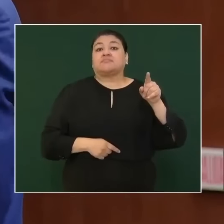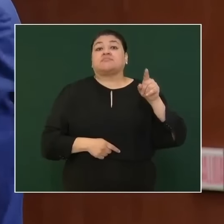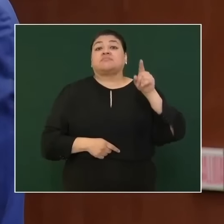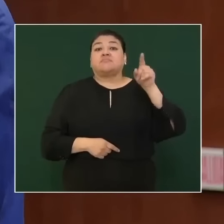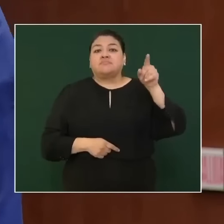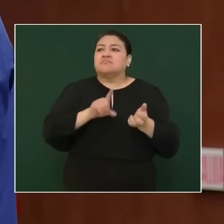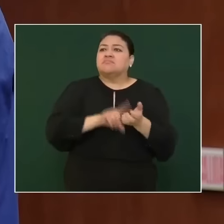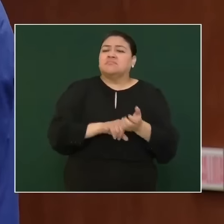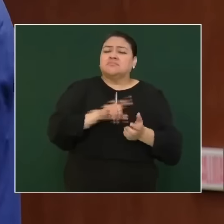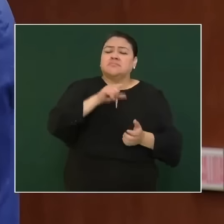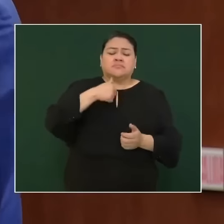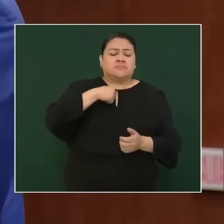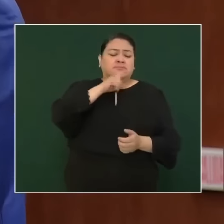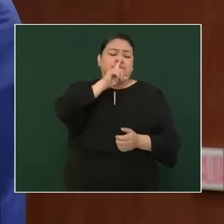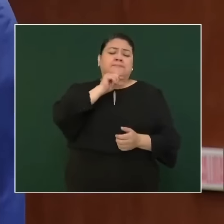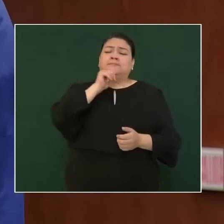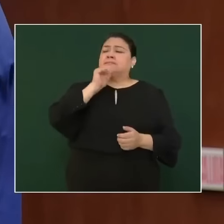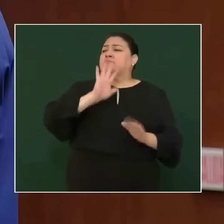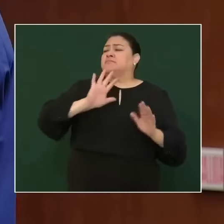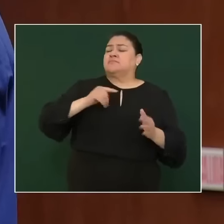no mintieran, como si